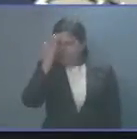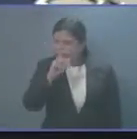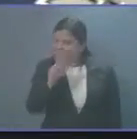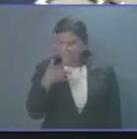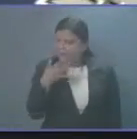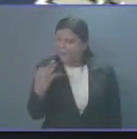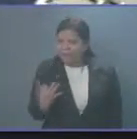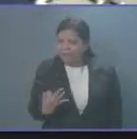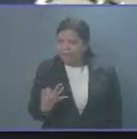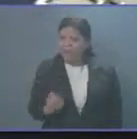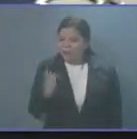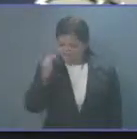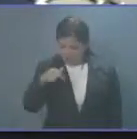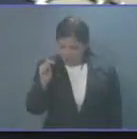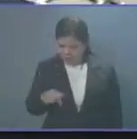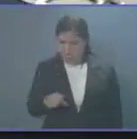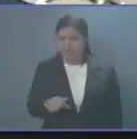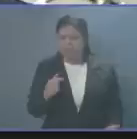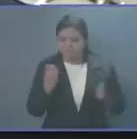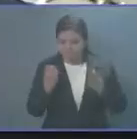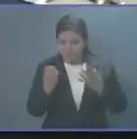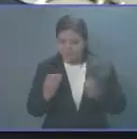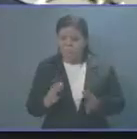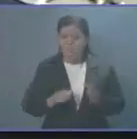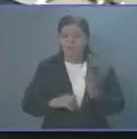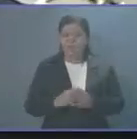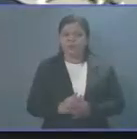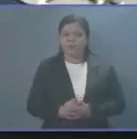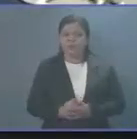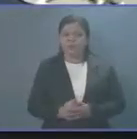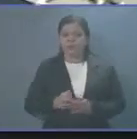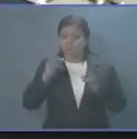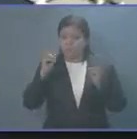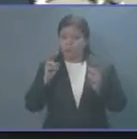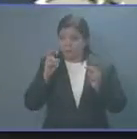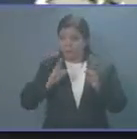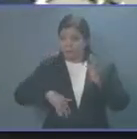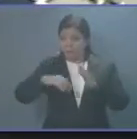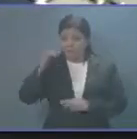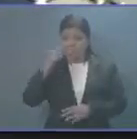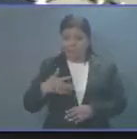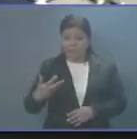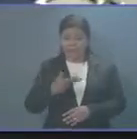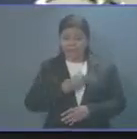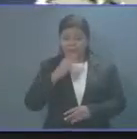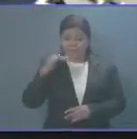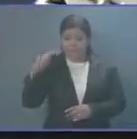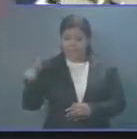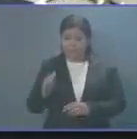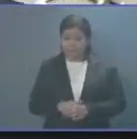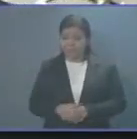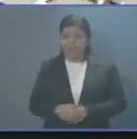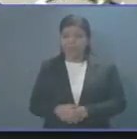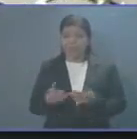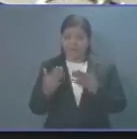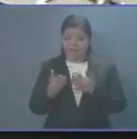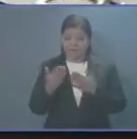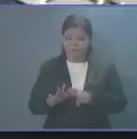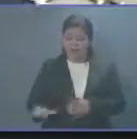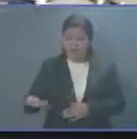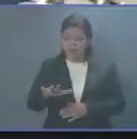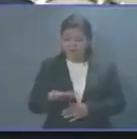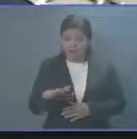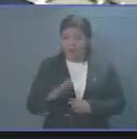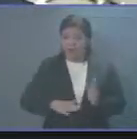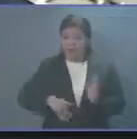cierto. Aquí están en juego muchos de los más importantes temas de interés de toda la población. Y hay sectores con mucho poder